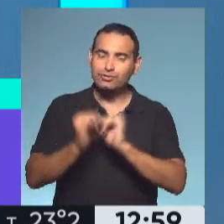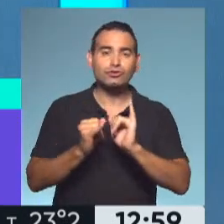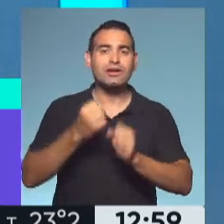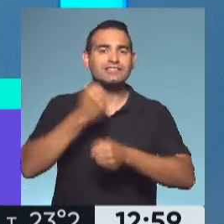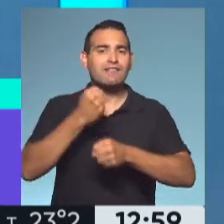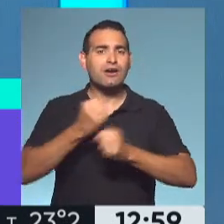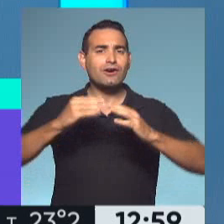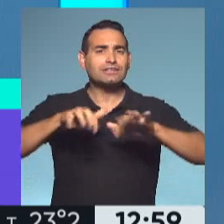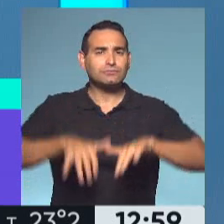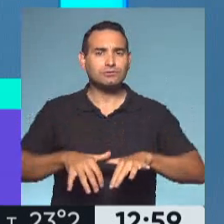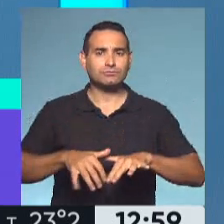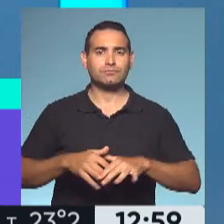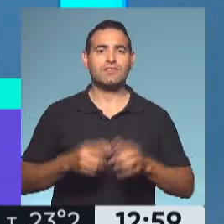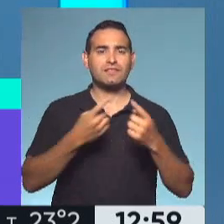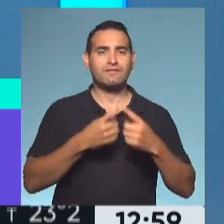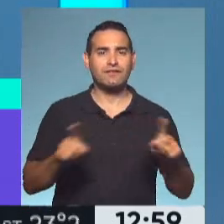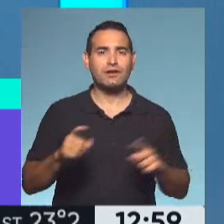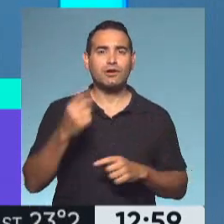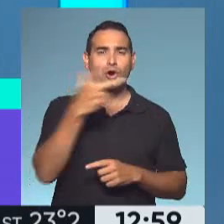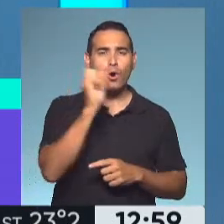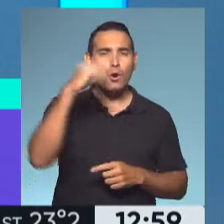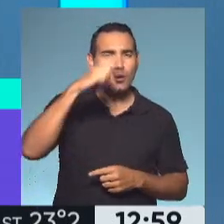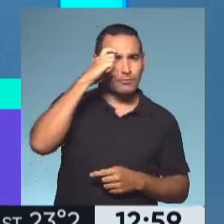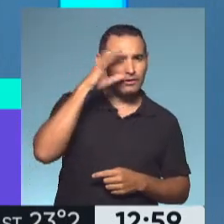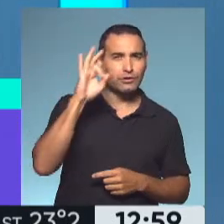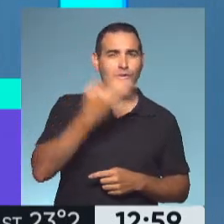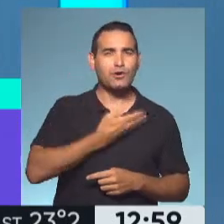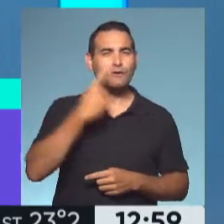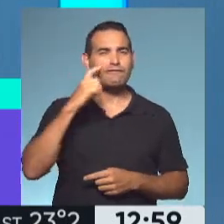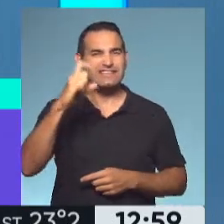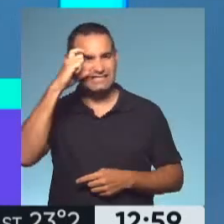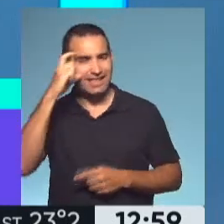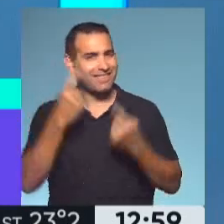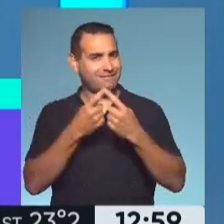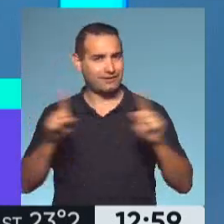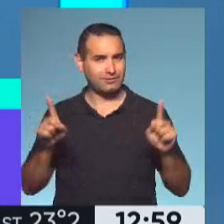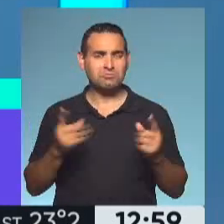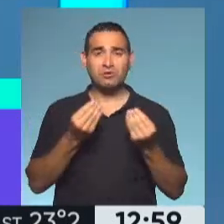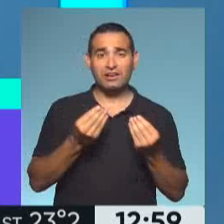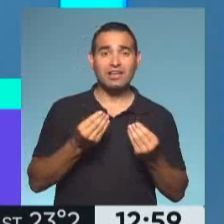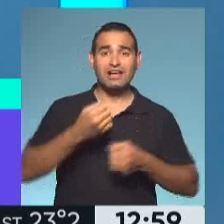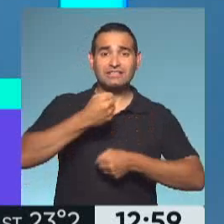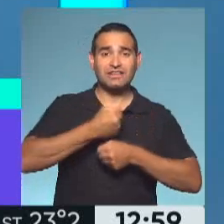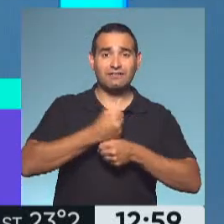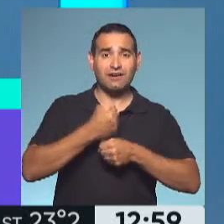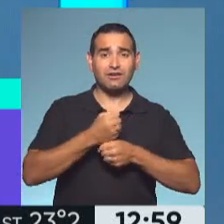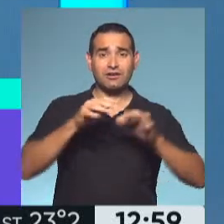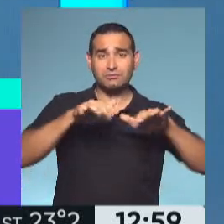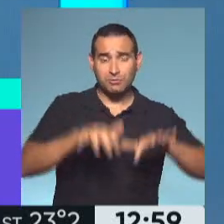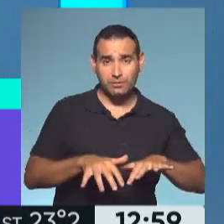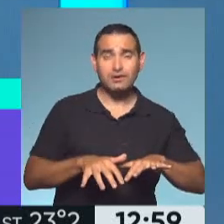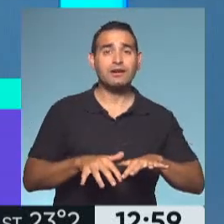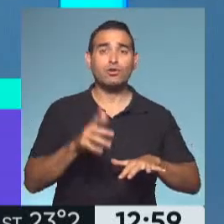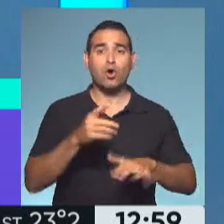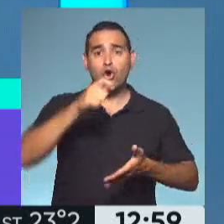teletrabajo no es el home office. Tenemos que terminar de decir home office. Porque el teletrabajo es una modalidad contractual, es